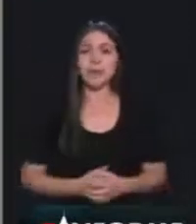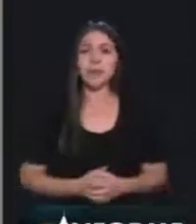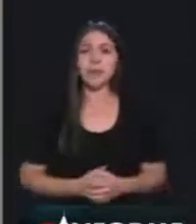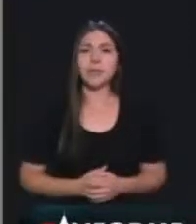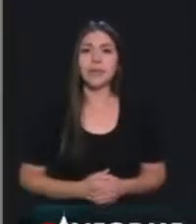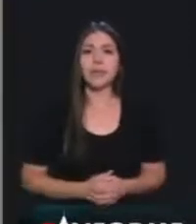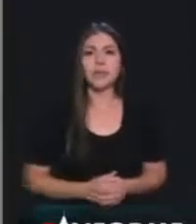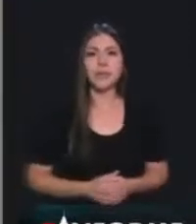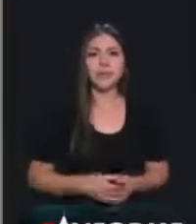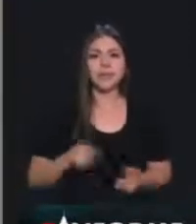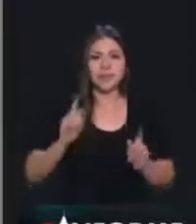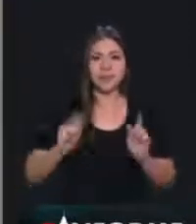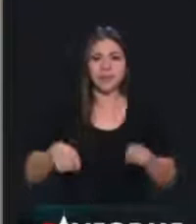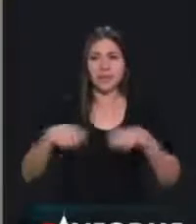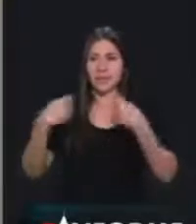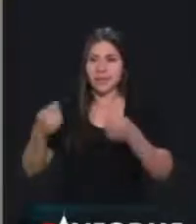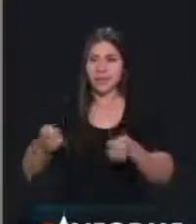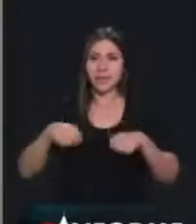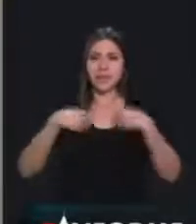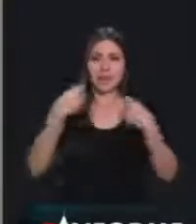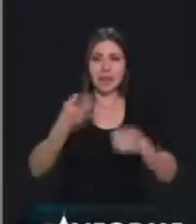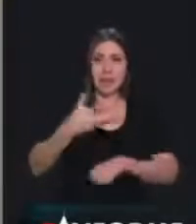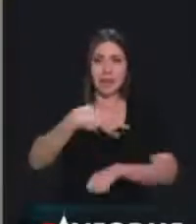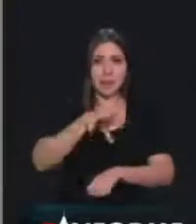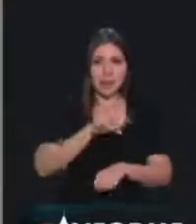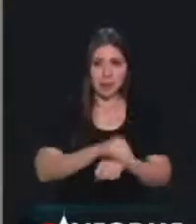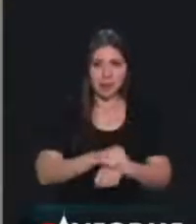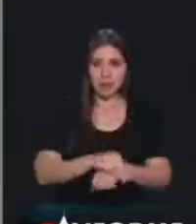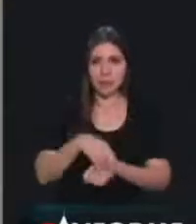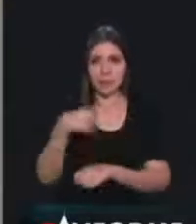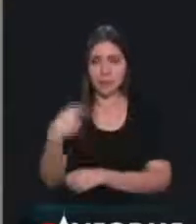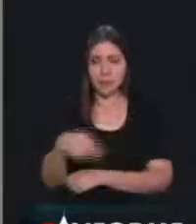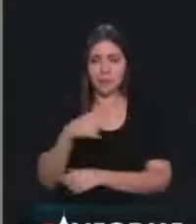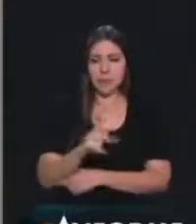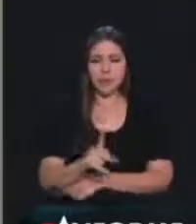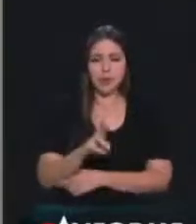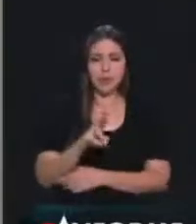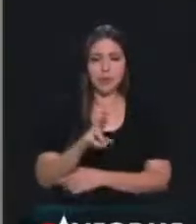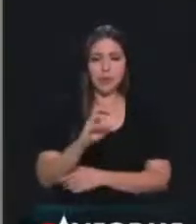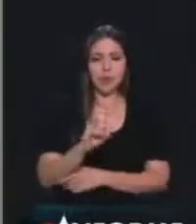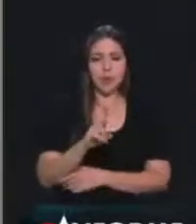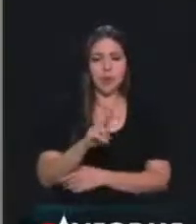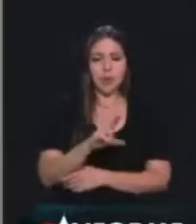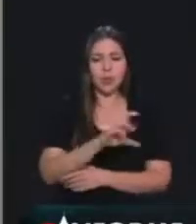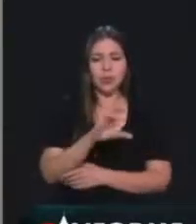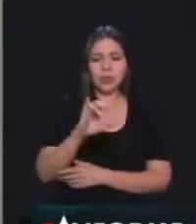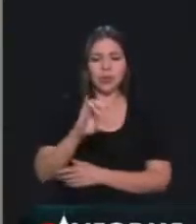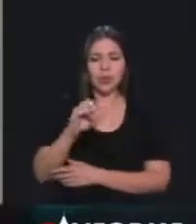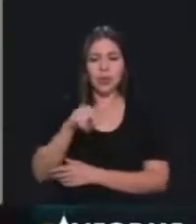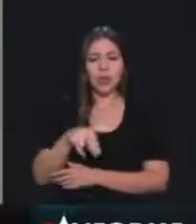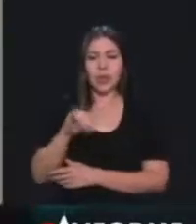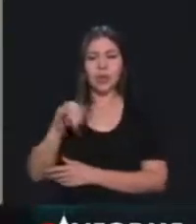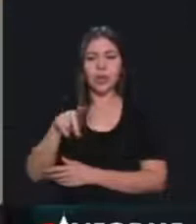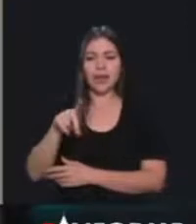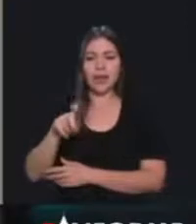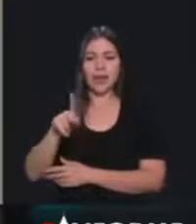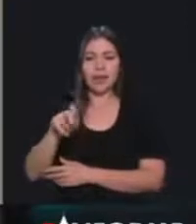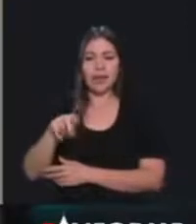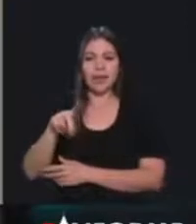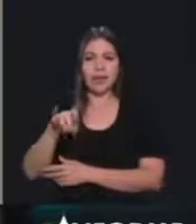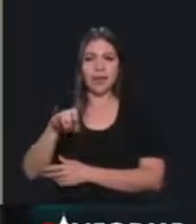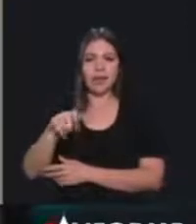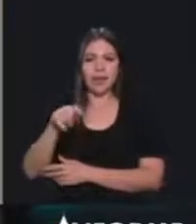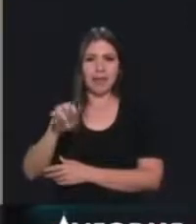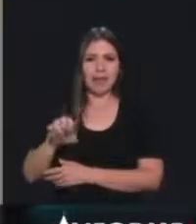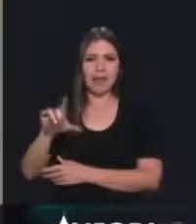esos permisos que se entregaron, que se llaman Producción Independiente Eléctrica, son los famosos PIE, ¿sí? Se las